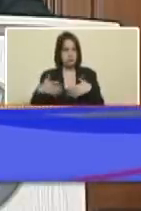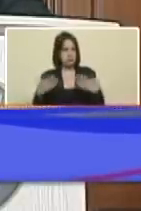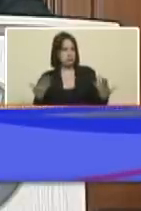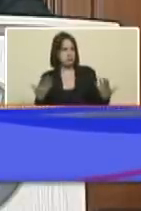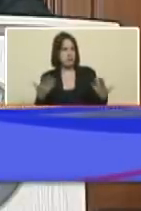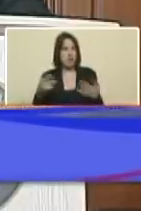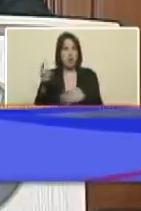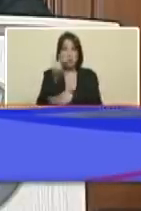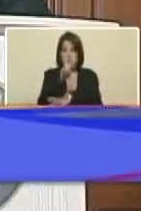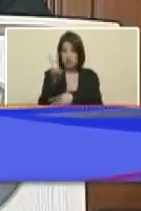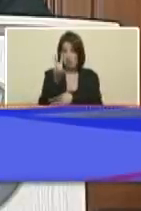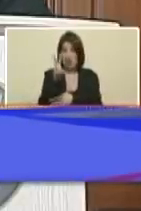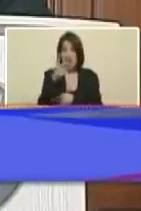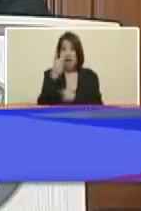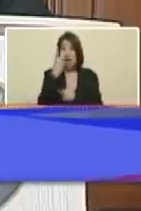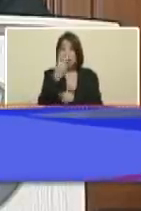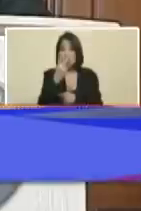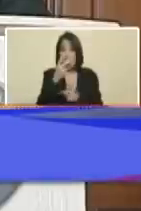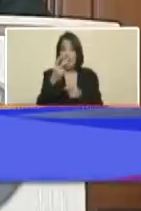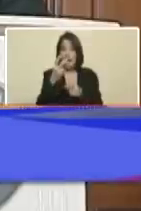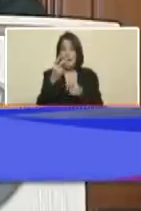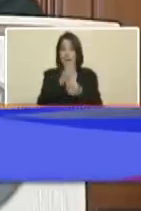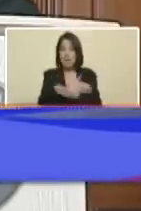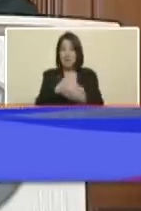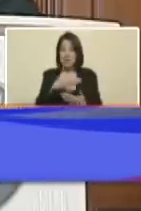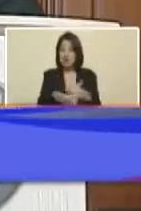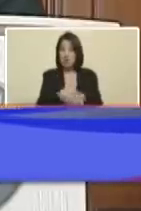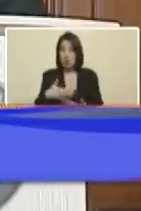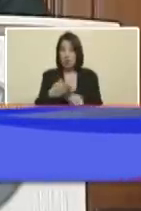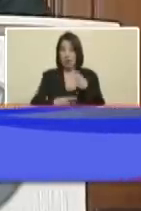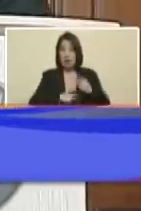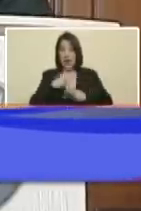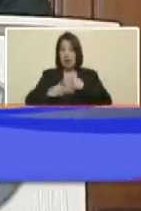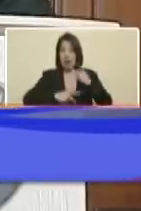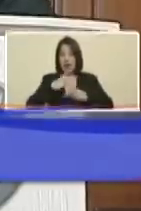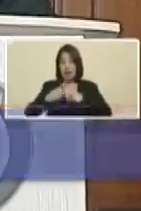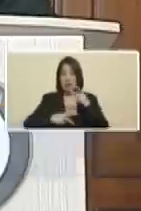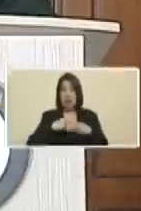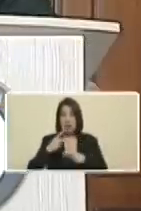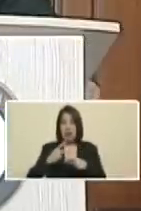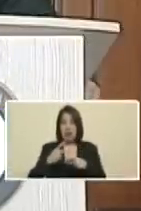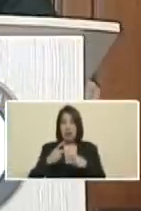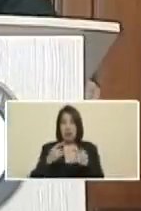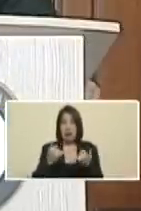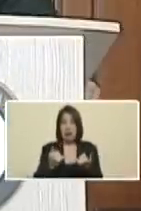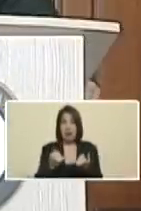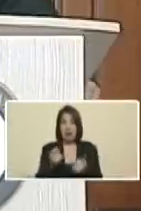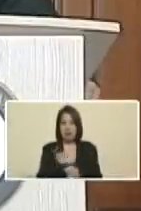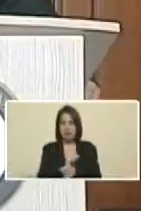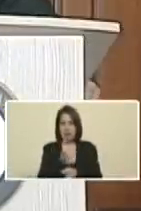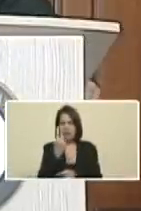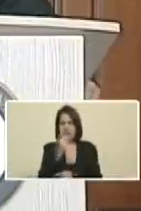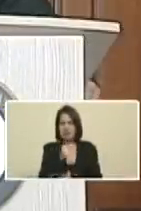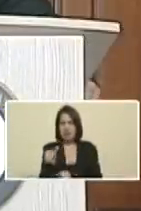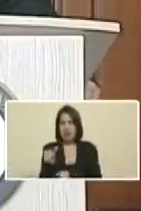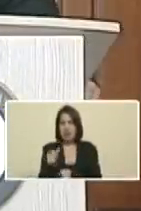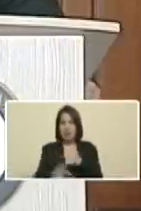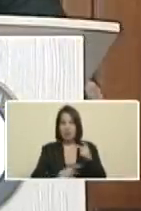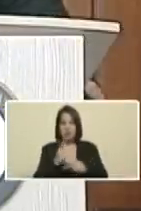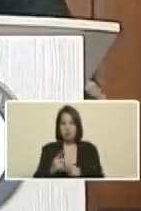Venezuela pasó de 2 millones y tanto de barriles diarios en cuestión de una semana a